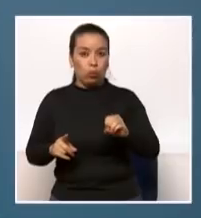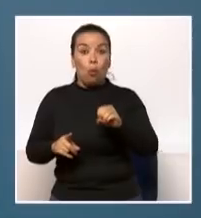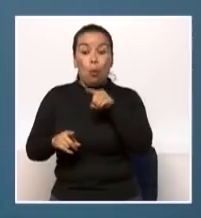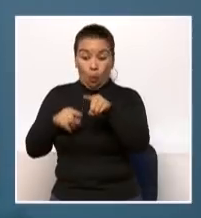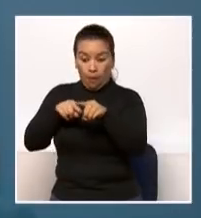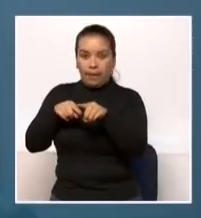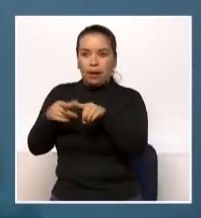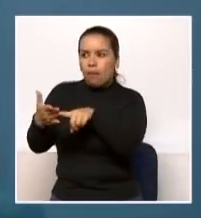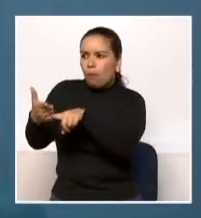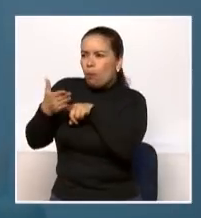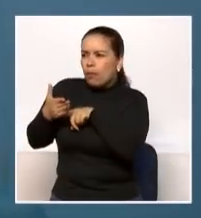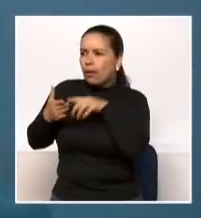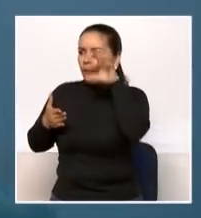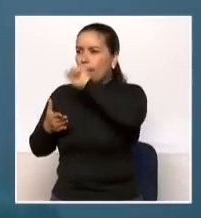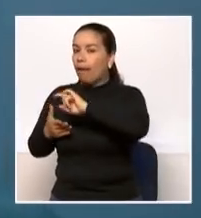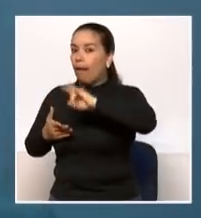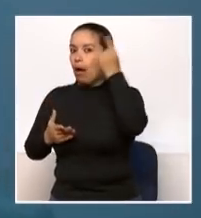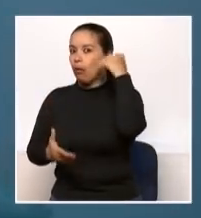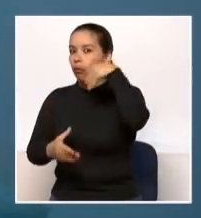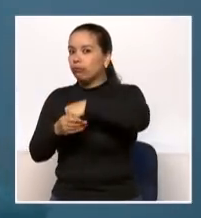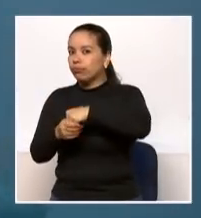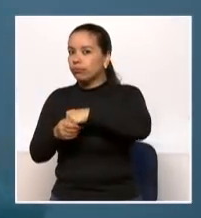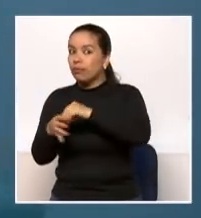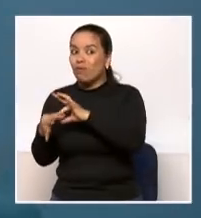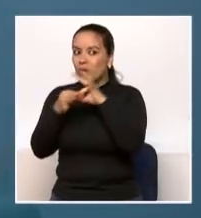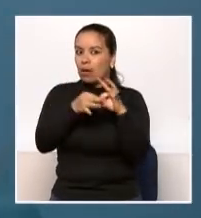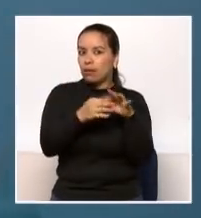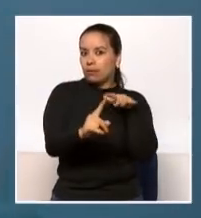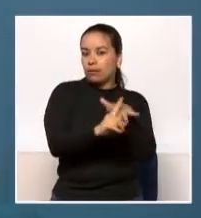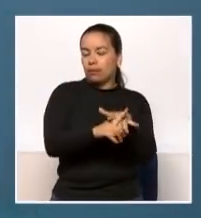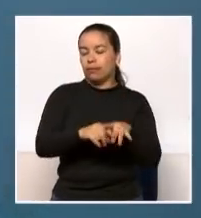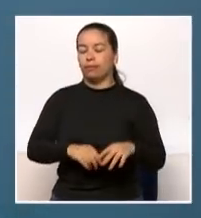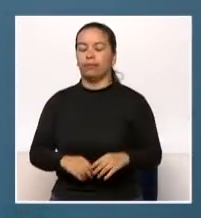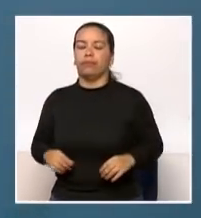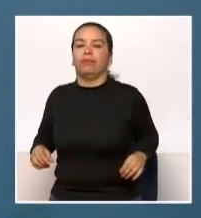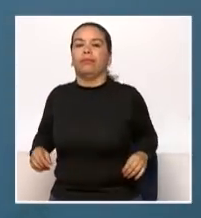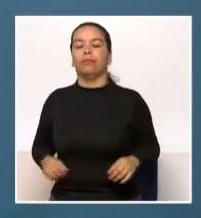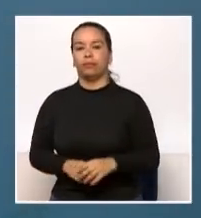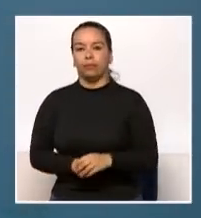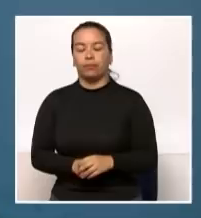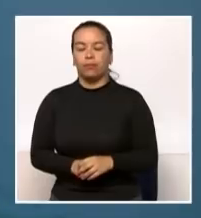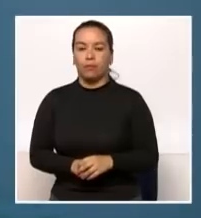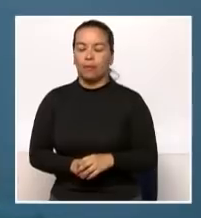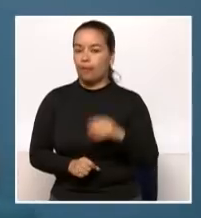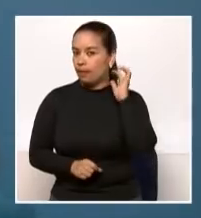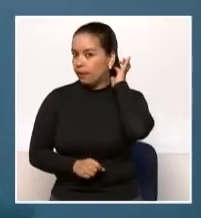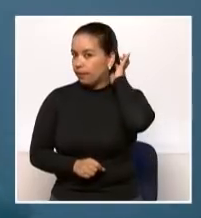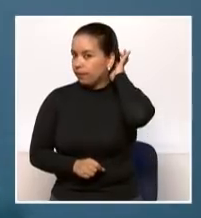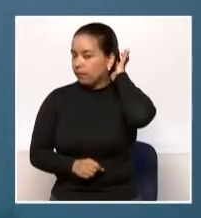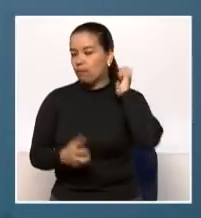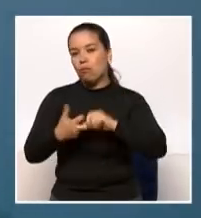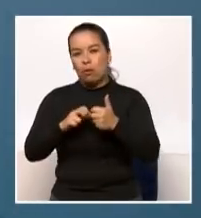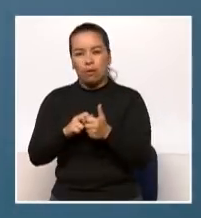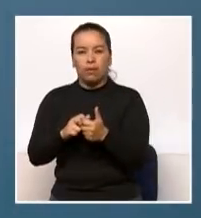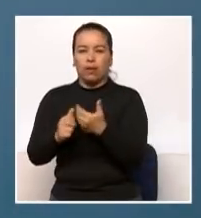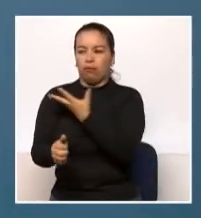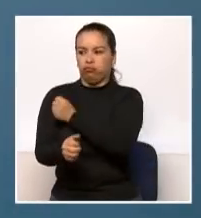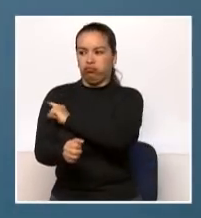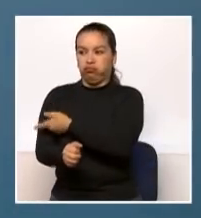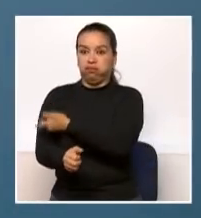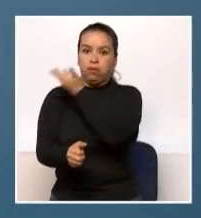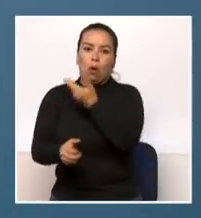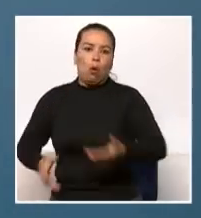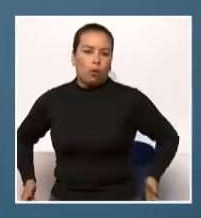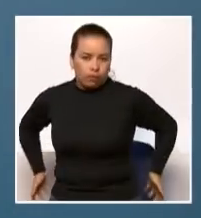información sobre patologías conexas. Por ejemplo, los signos indirectos de hipertensión portal o de problemas hepáticos que ya hayan avanzado,